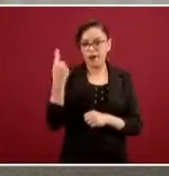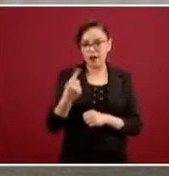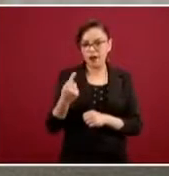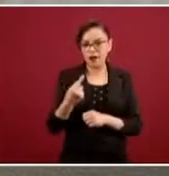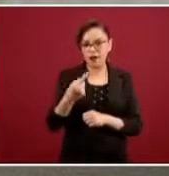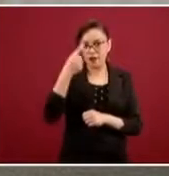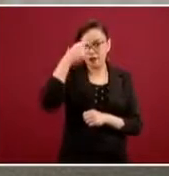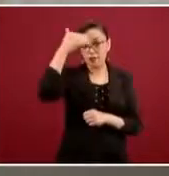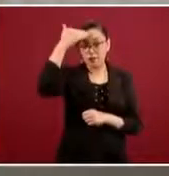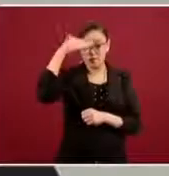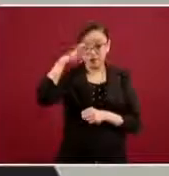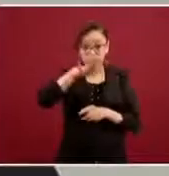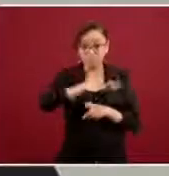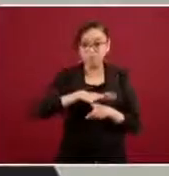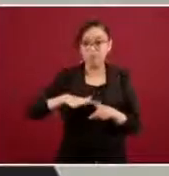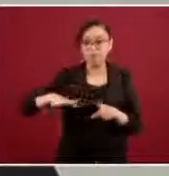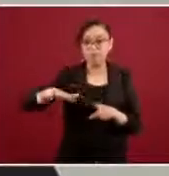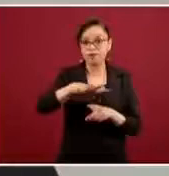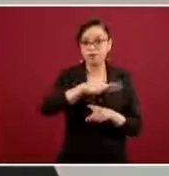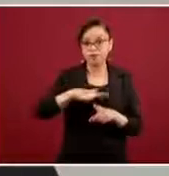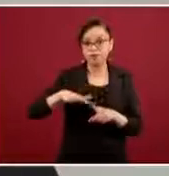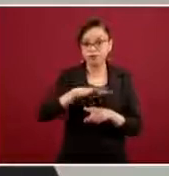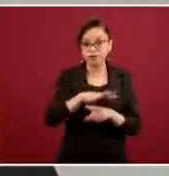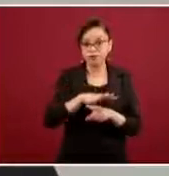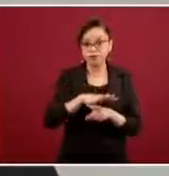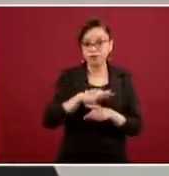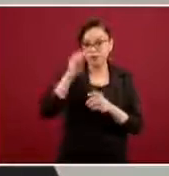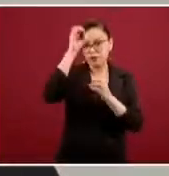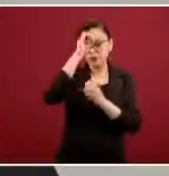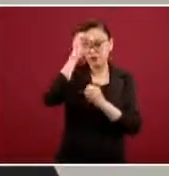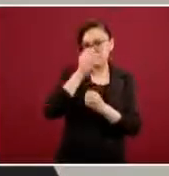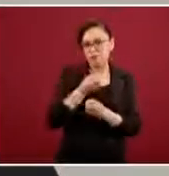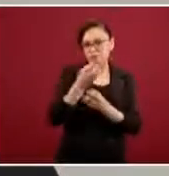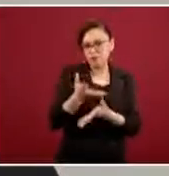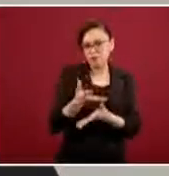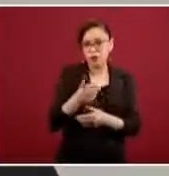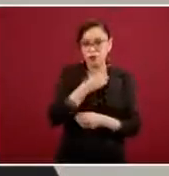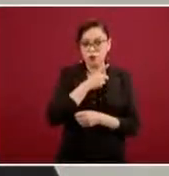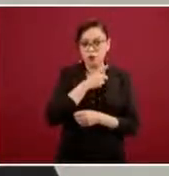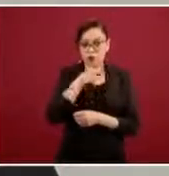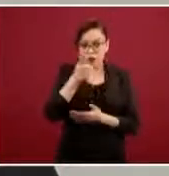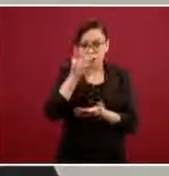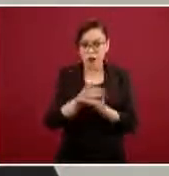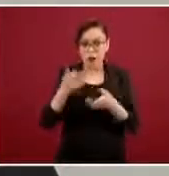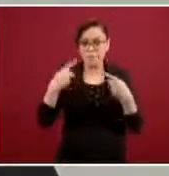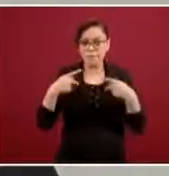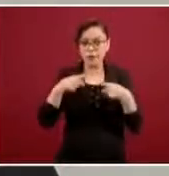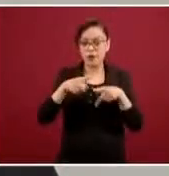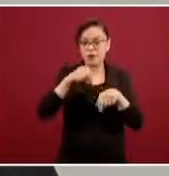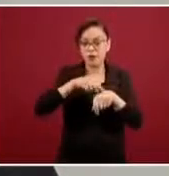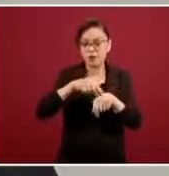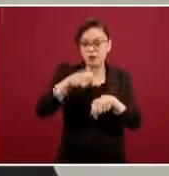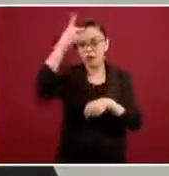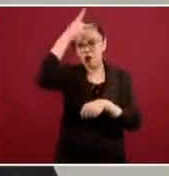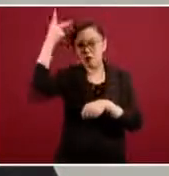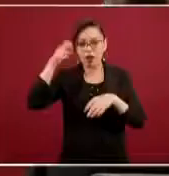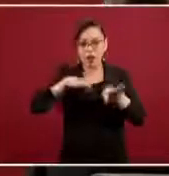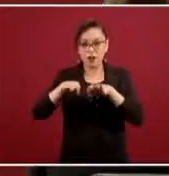sus observaciones y comentarios, no solo a la comunidad médica, sino también a la opinión